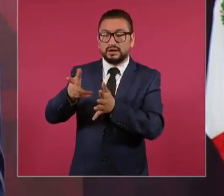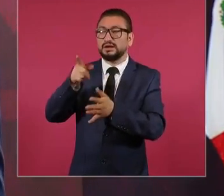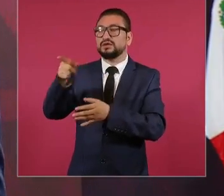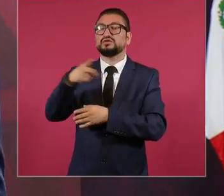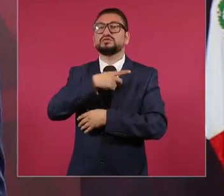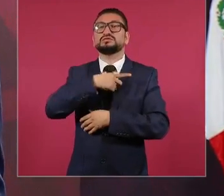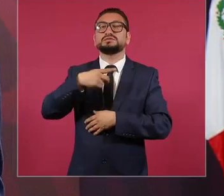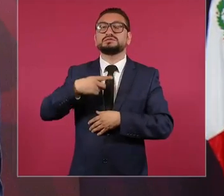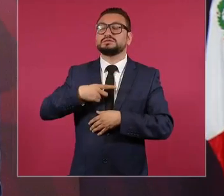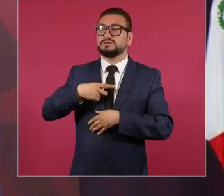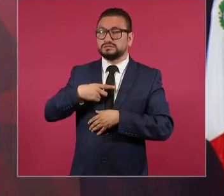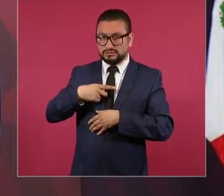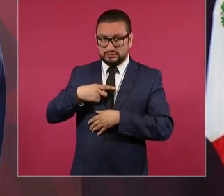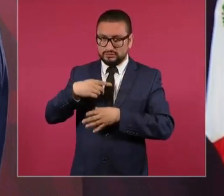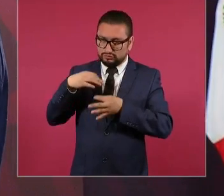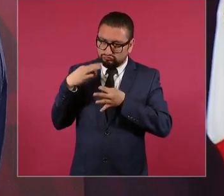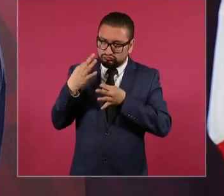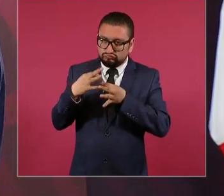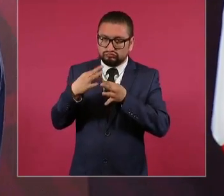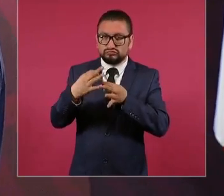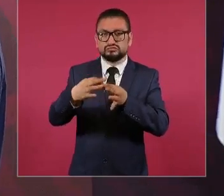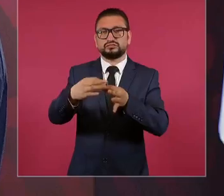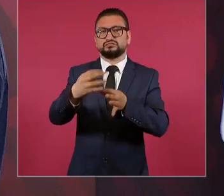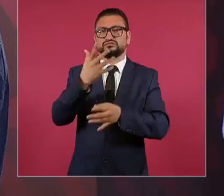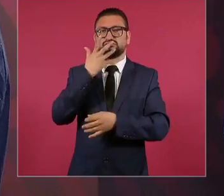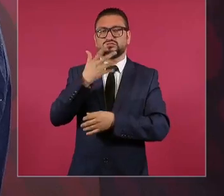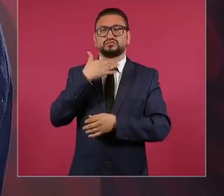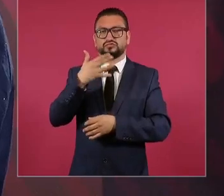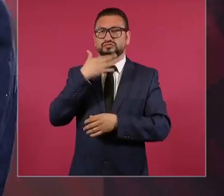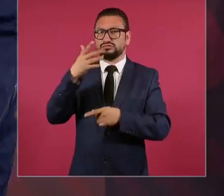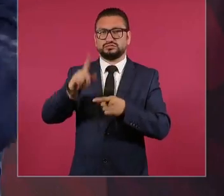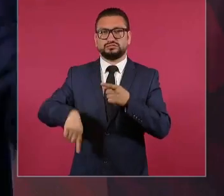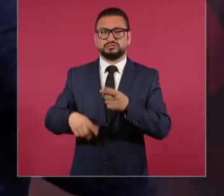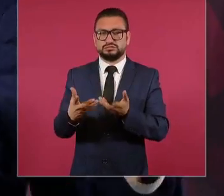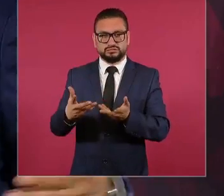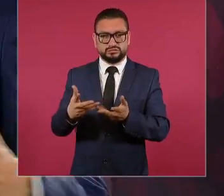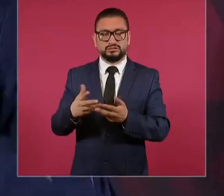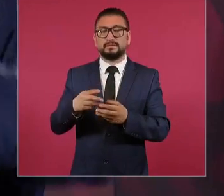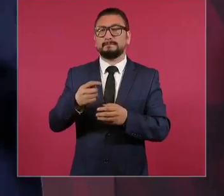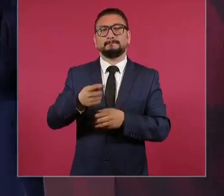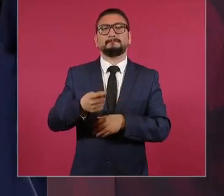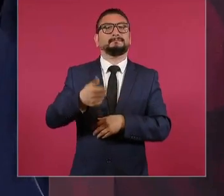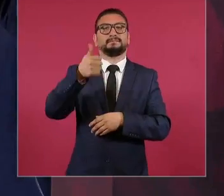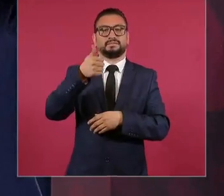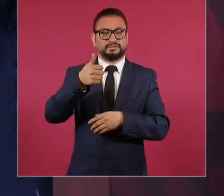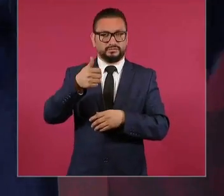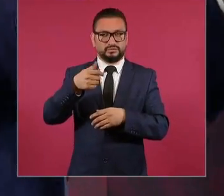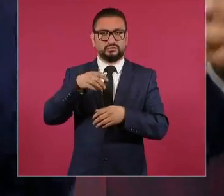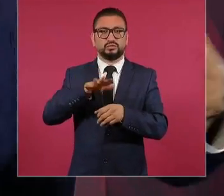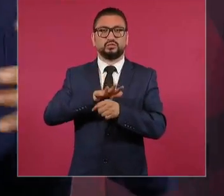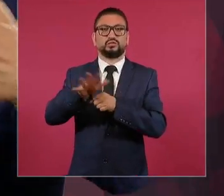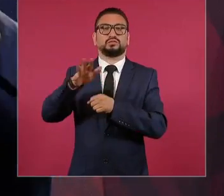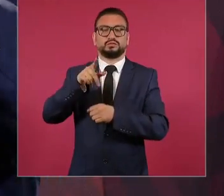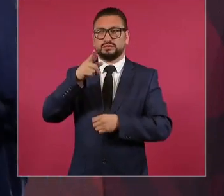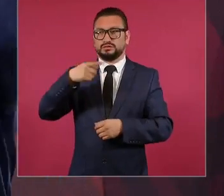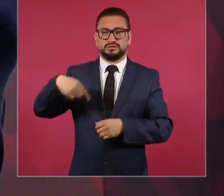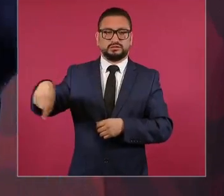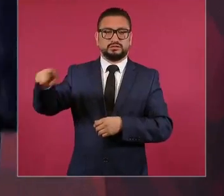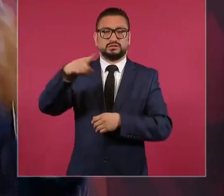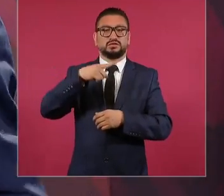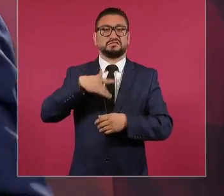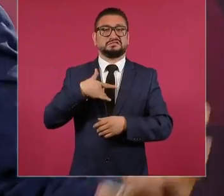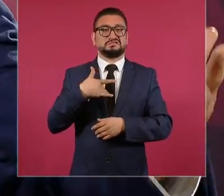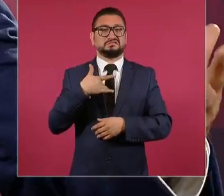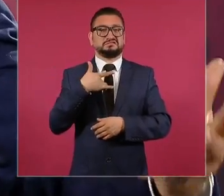actuar con rectitud. Primero, van a tener la arrogancia de